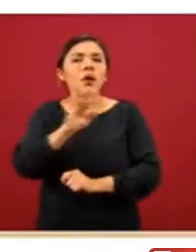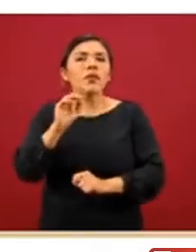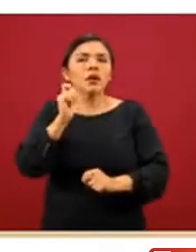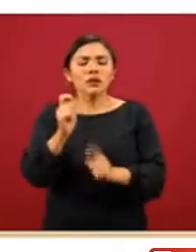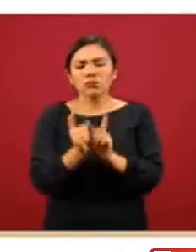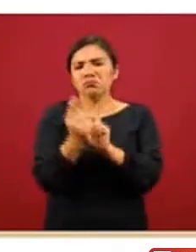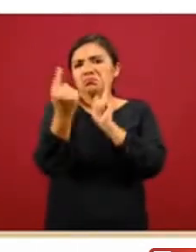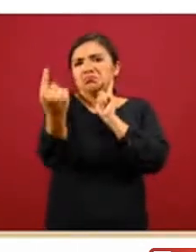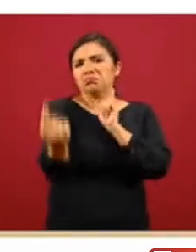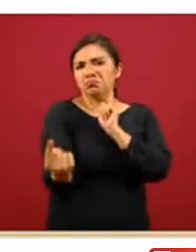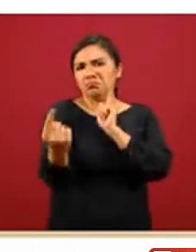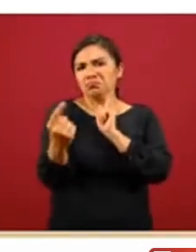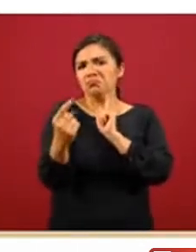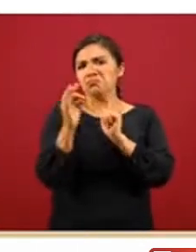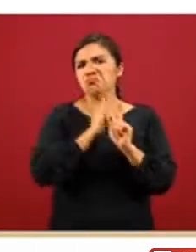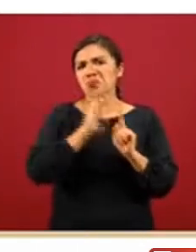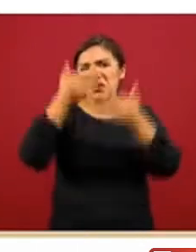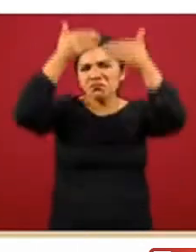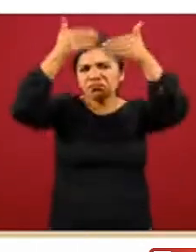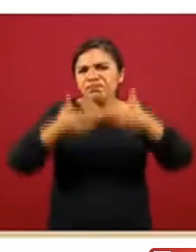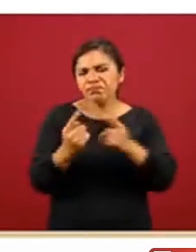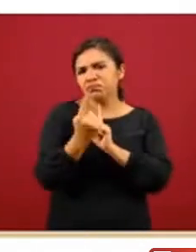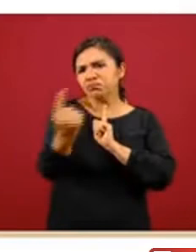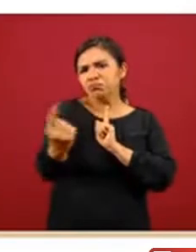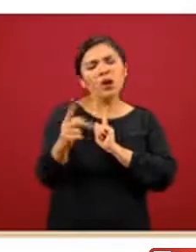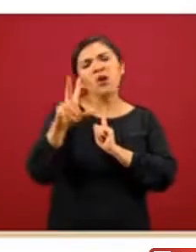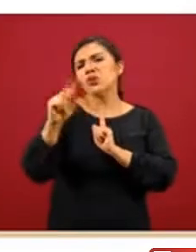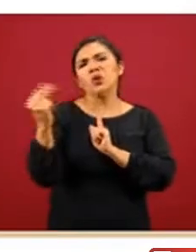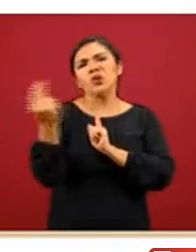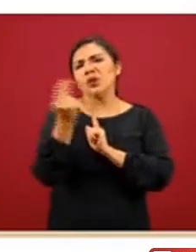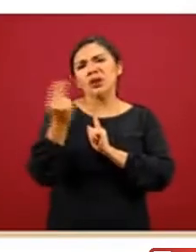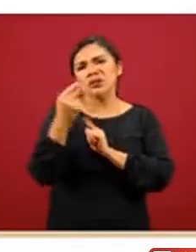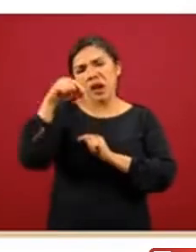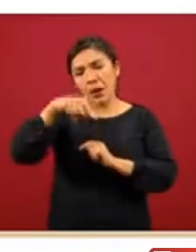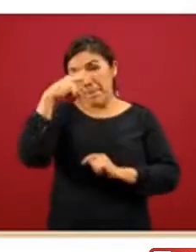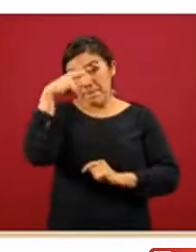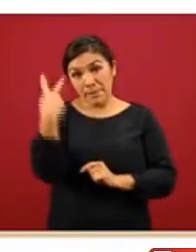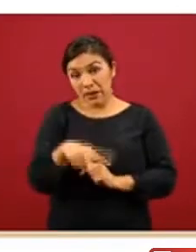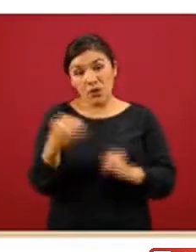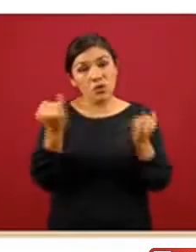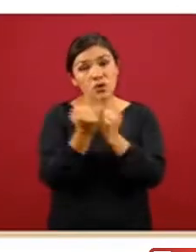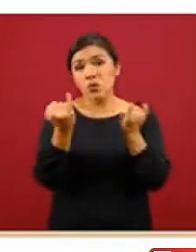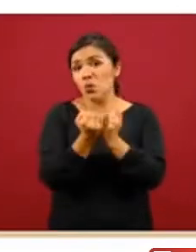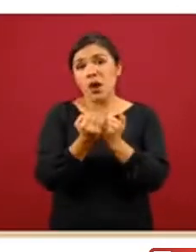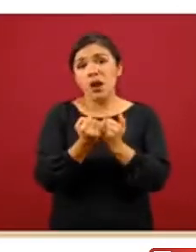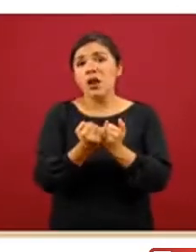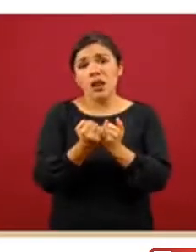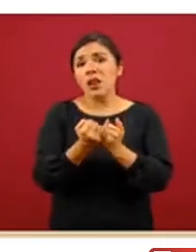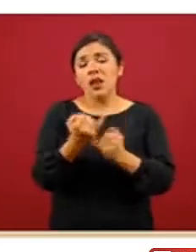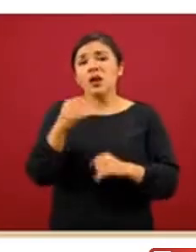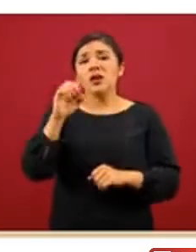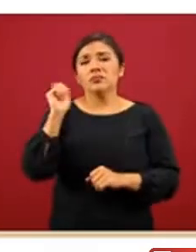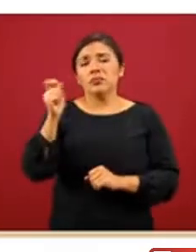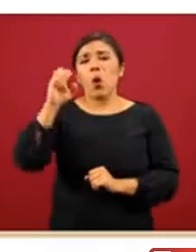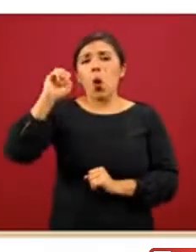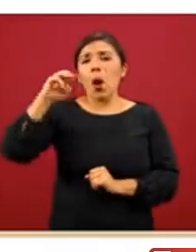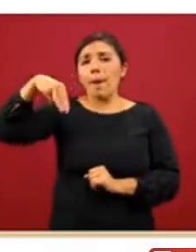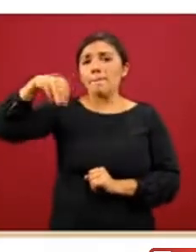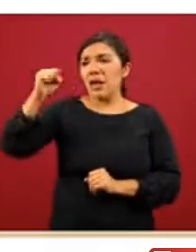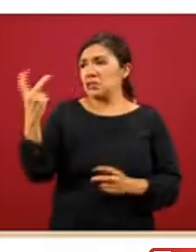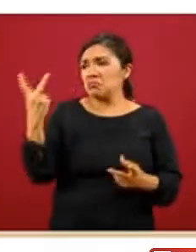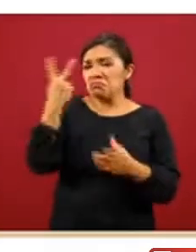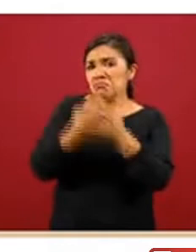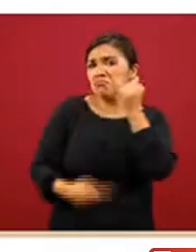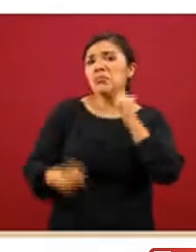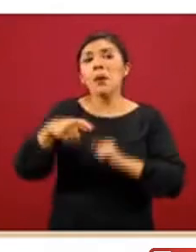sana distancia, no se consideran en México, tampoco de manera global en la Organización Mundial de la Salud,